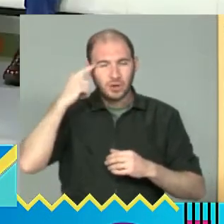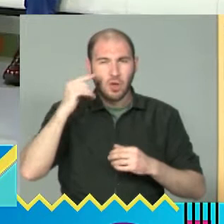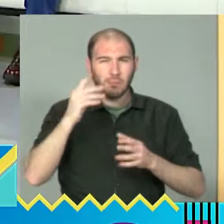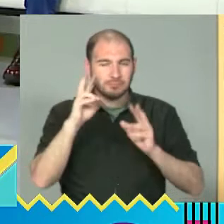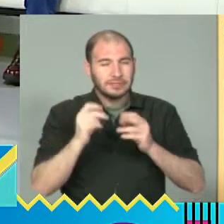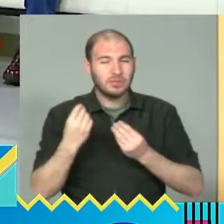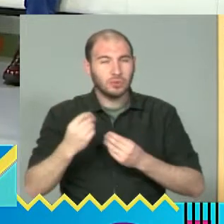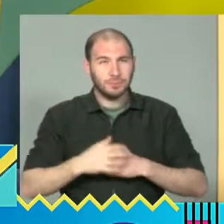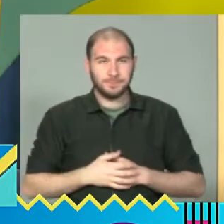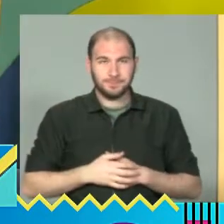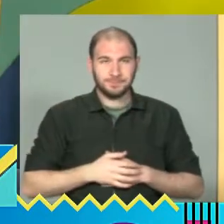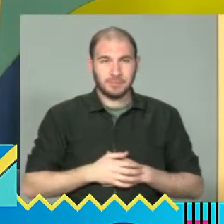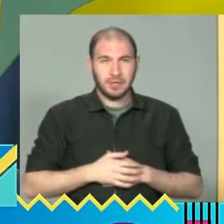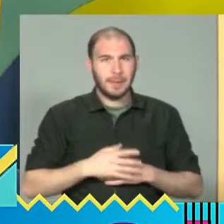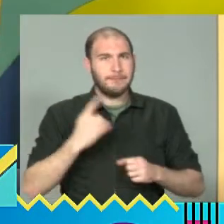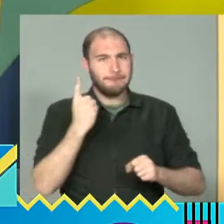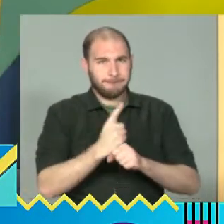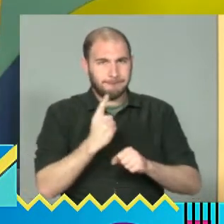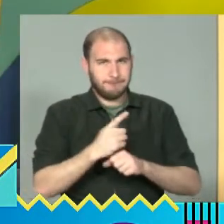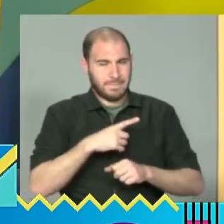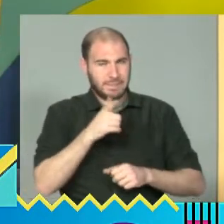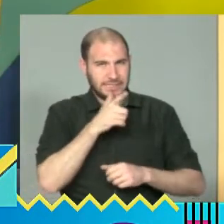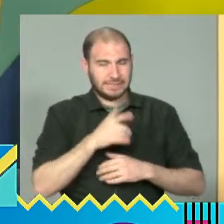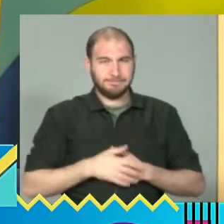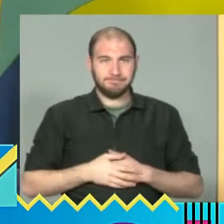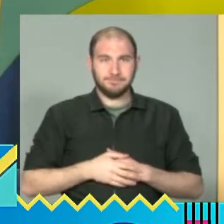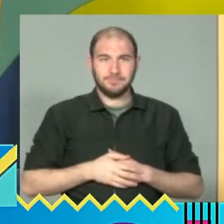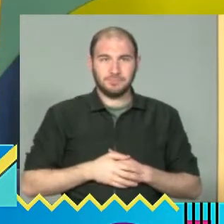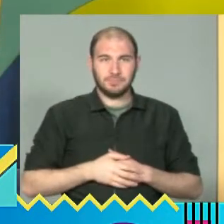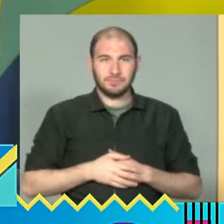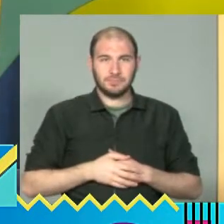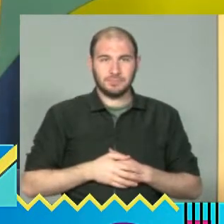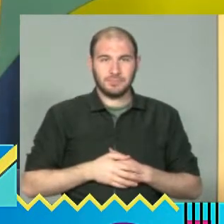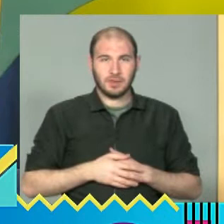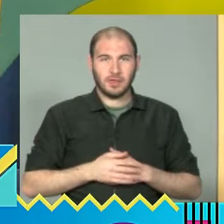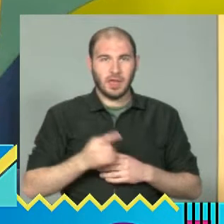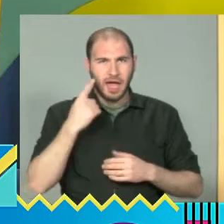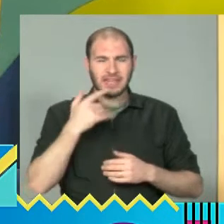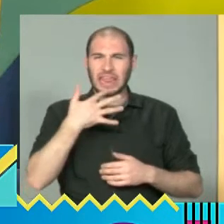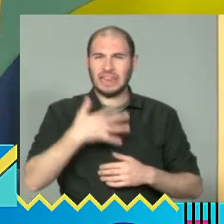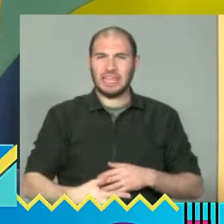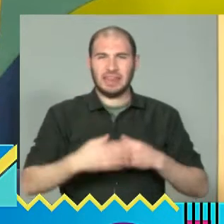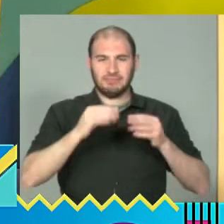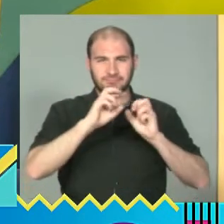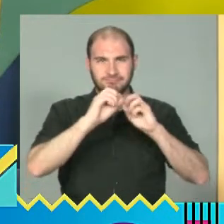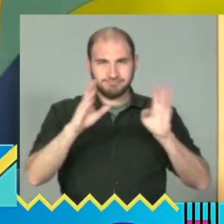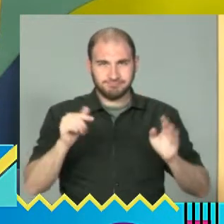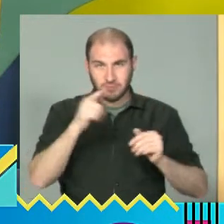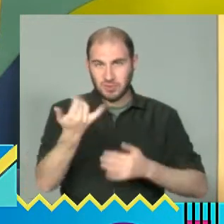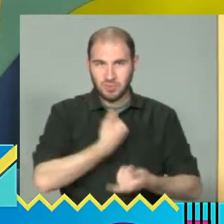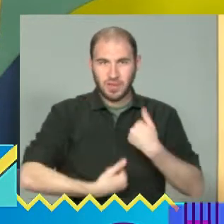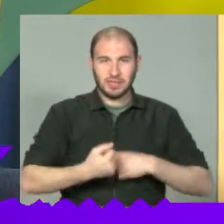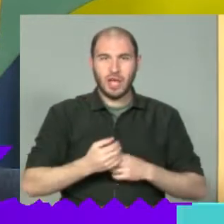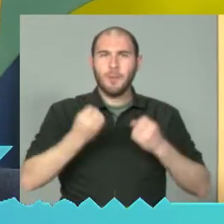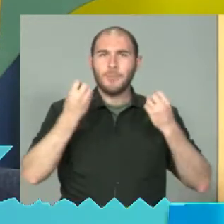podés analizar? Bueno, principalmente yo creo que lo que hay que decodificar de toda esta situación, como bien vos decías,